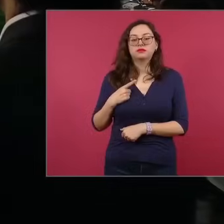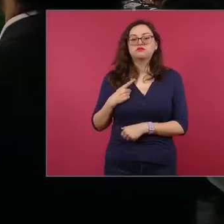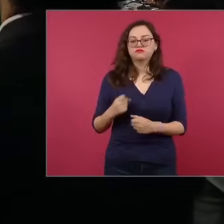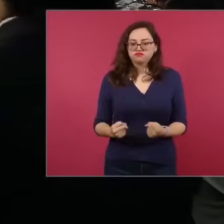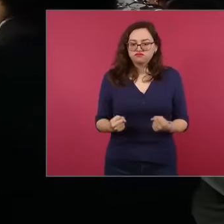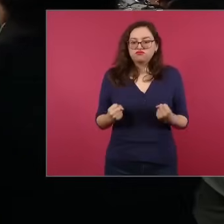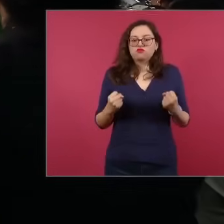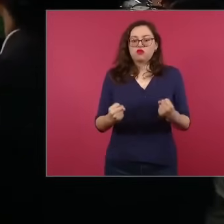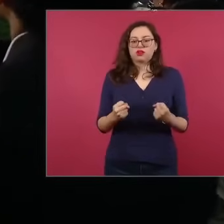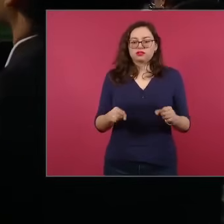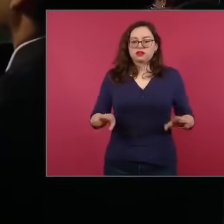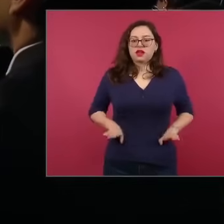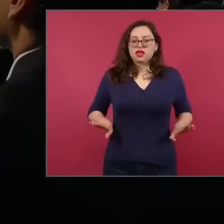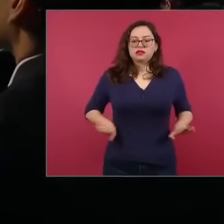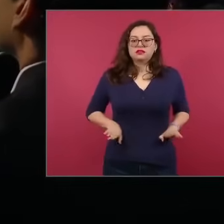fortaleza moral,